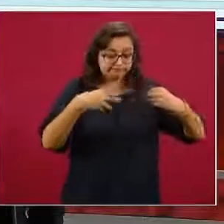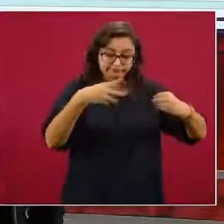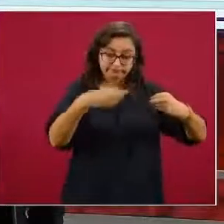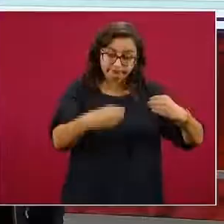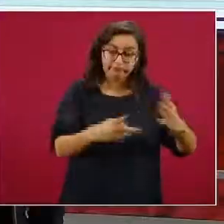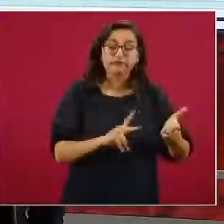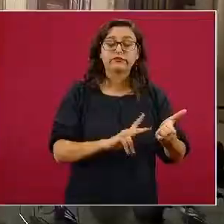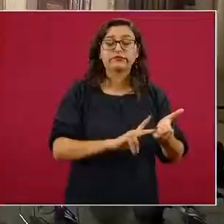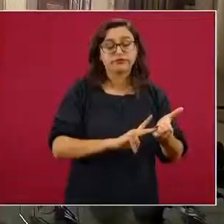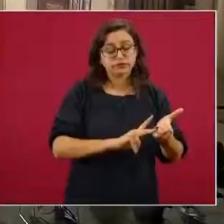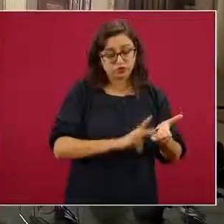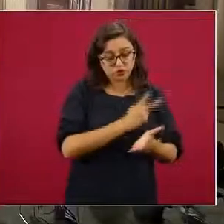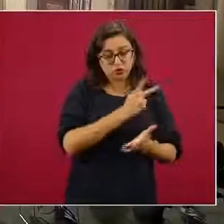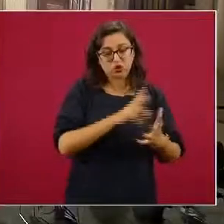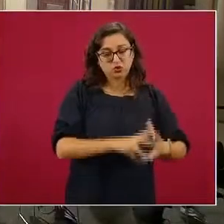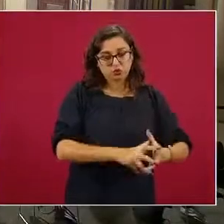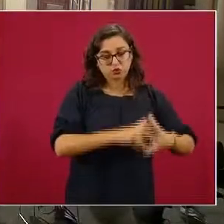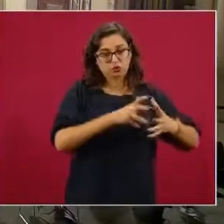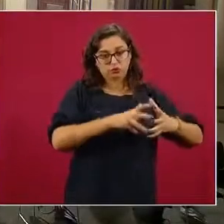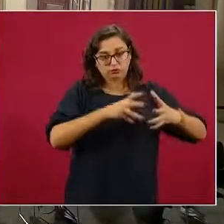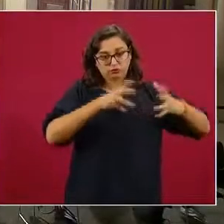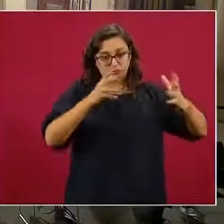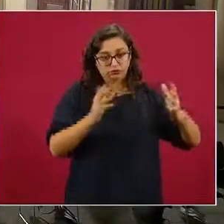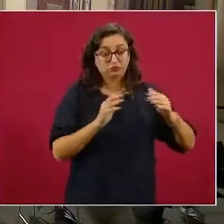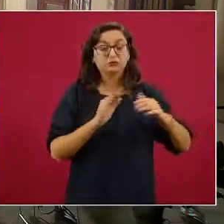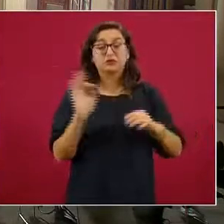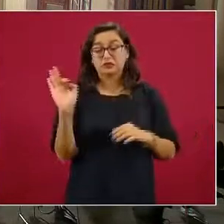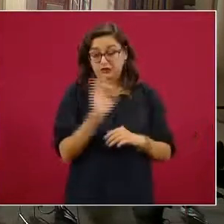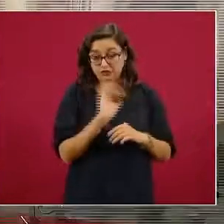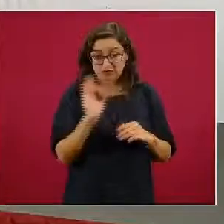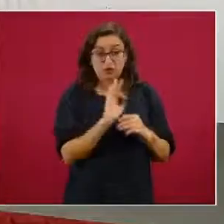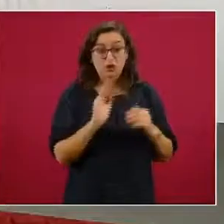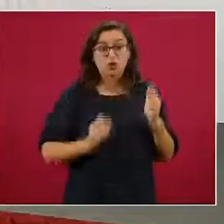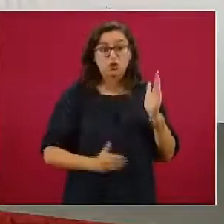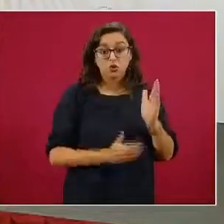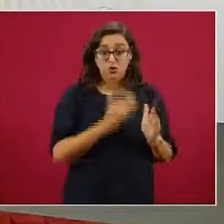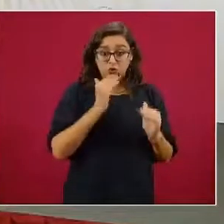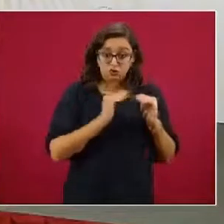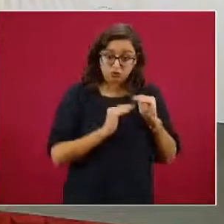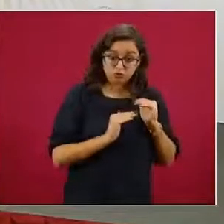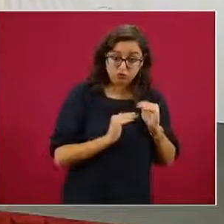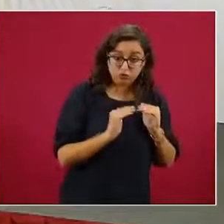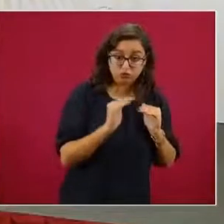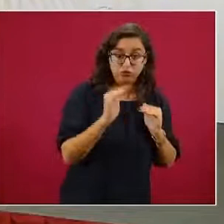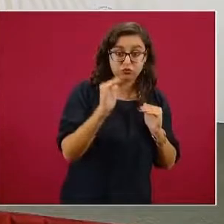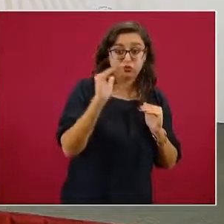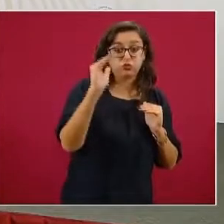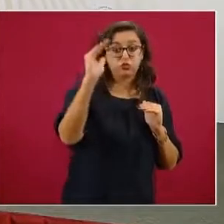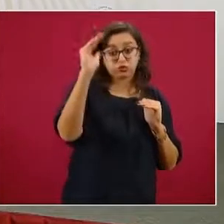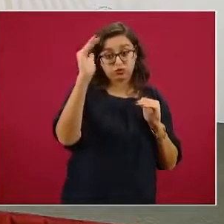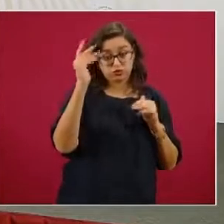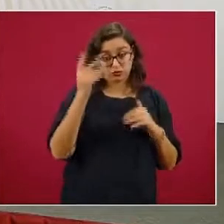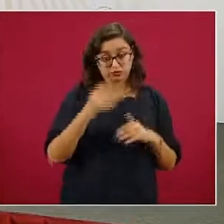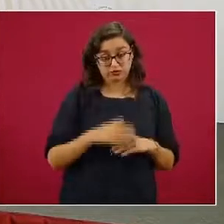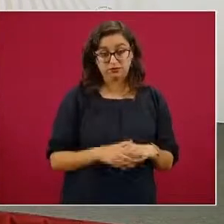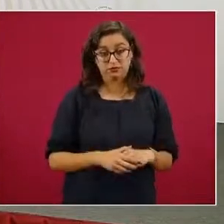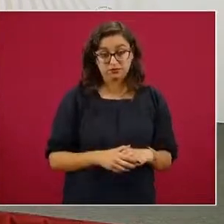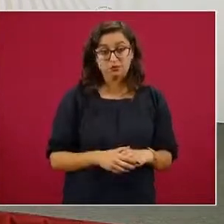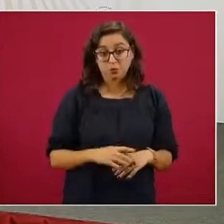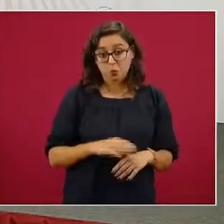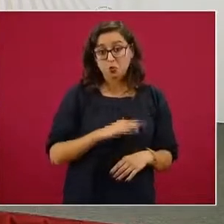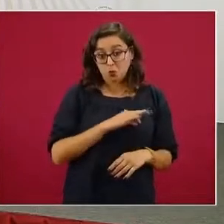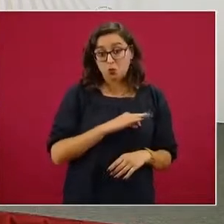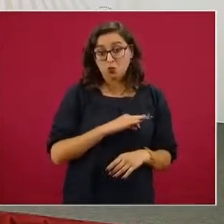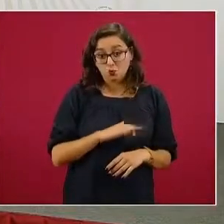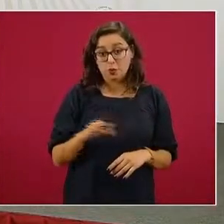de la transmisión, cambio de trayectoria, sinónimos de la misma idea, que empezara a subir